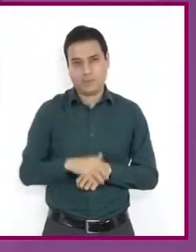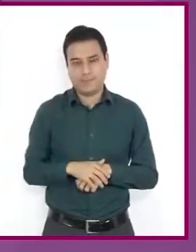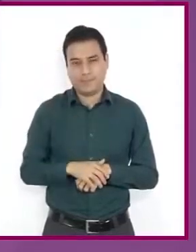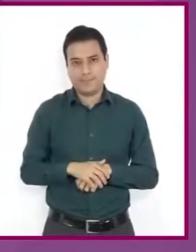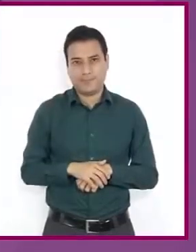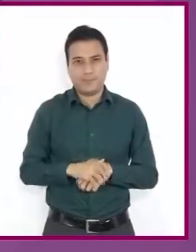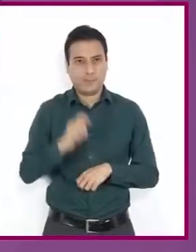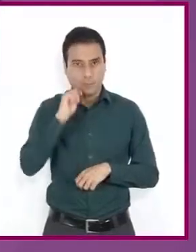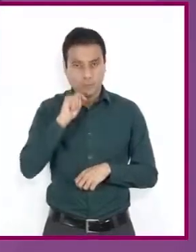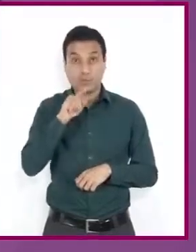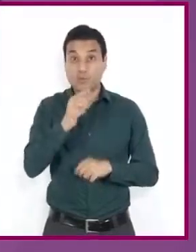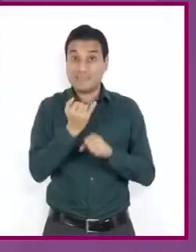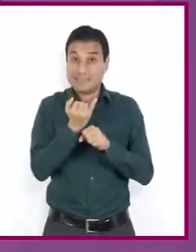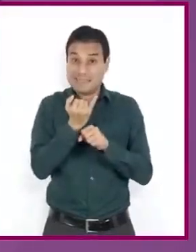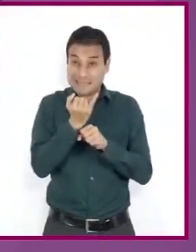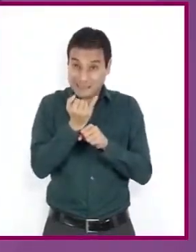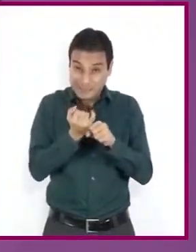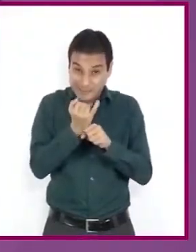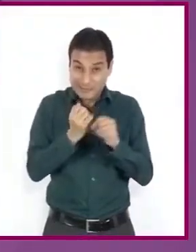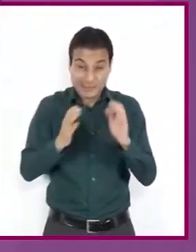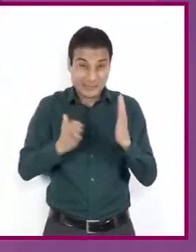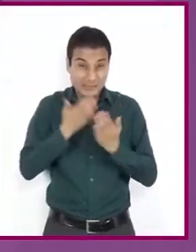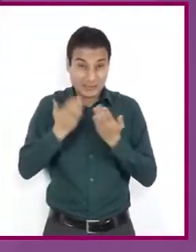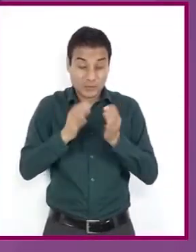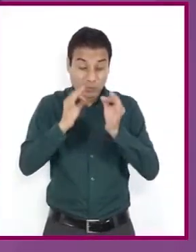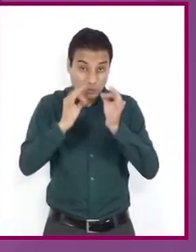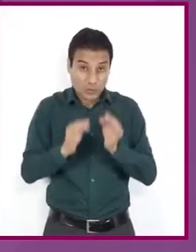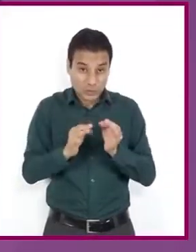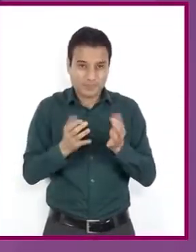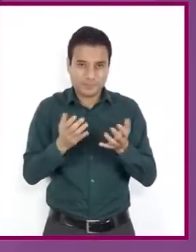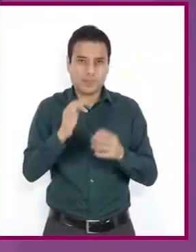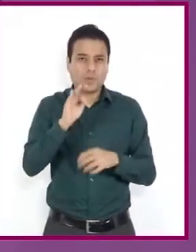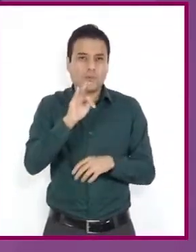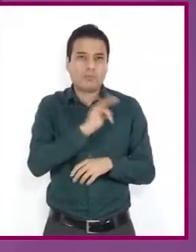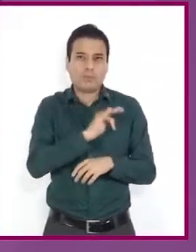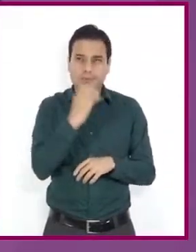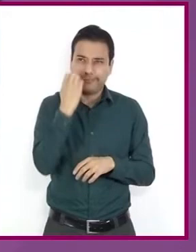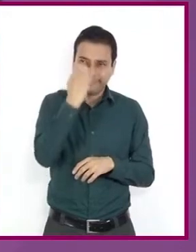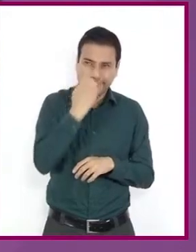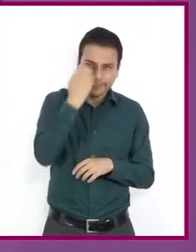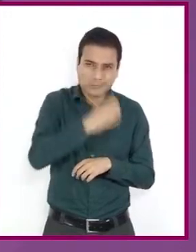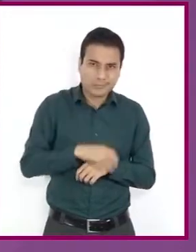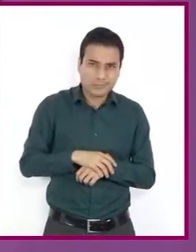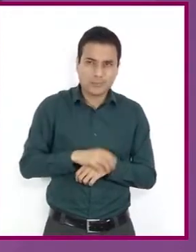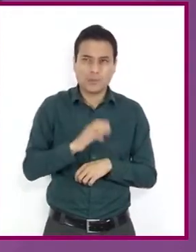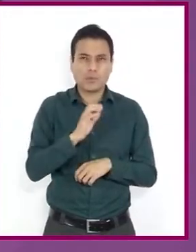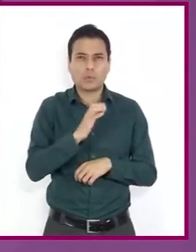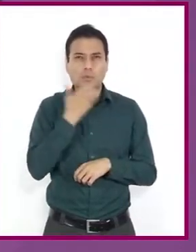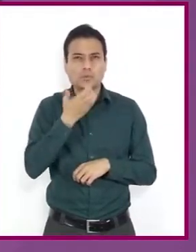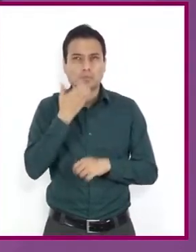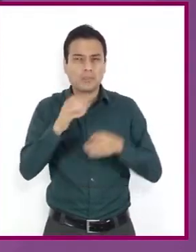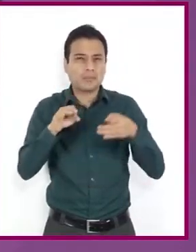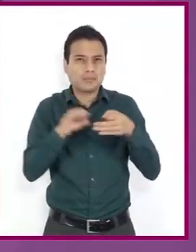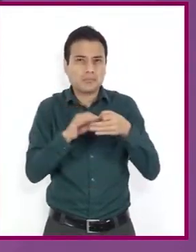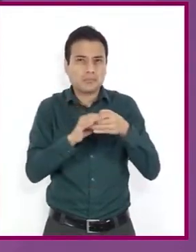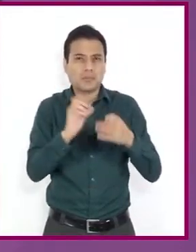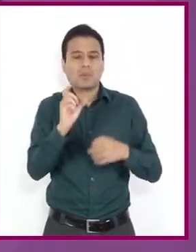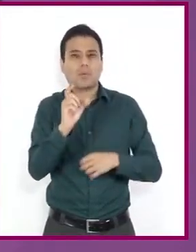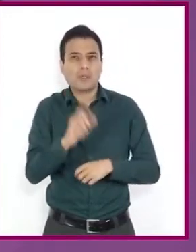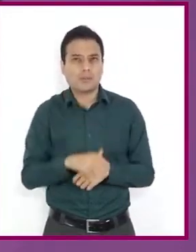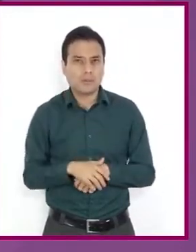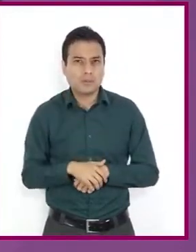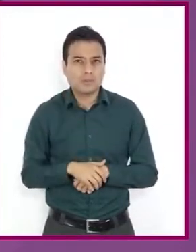investigación sobre estos desastres naturales permite analizar la frecuencia de las ondas de los tsunamis y,